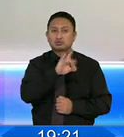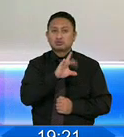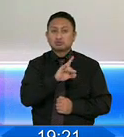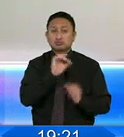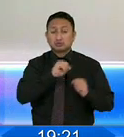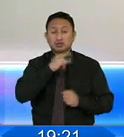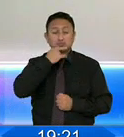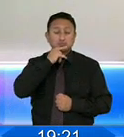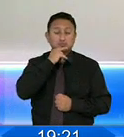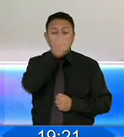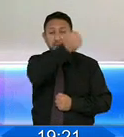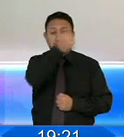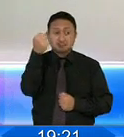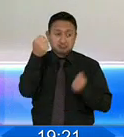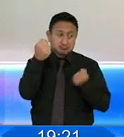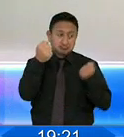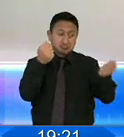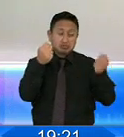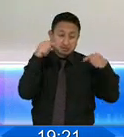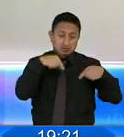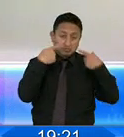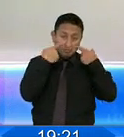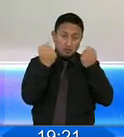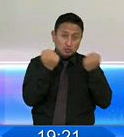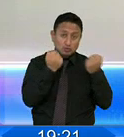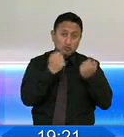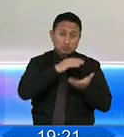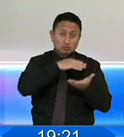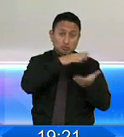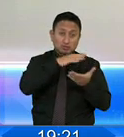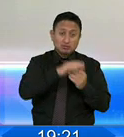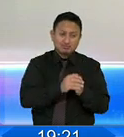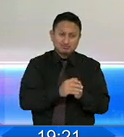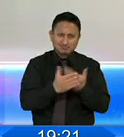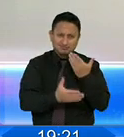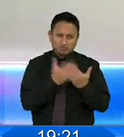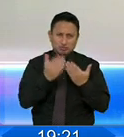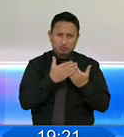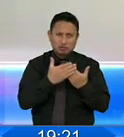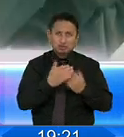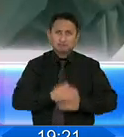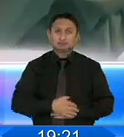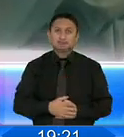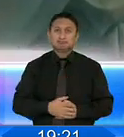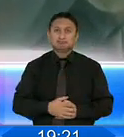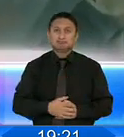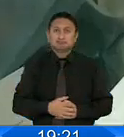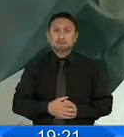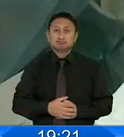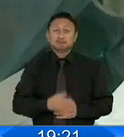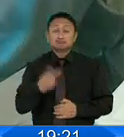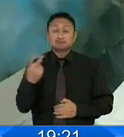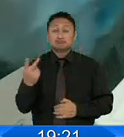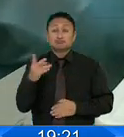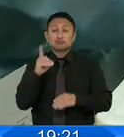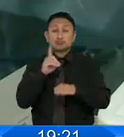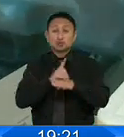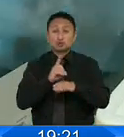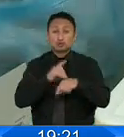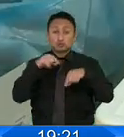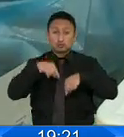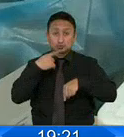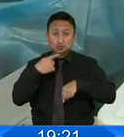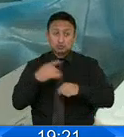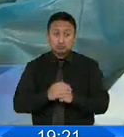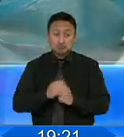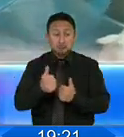eso obviamente hace su manejo y su distribución mucho más simple. Los dos expertos consultados coinciden que son buenas